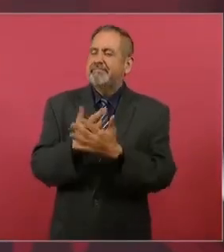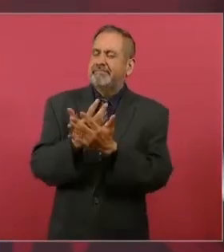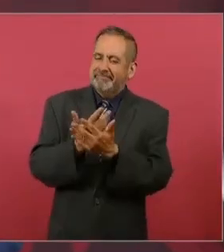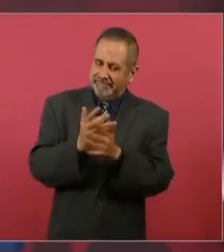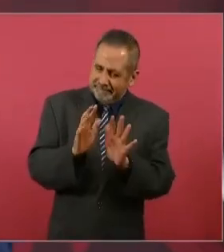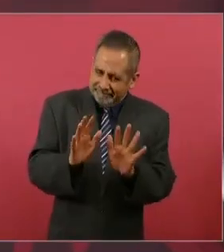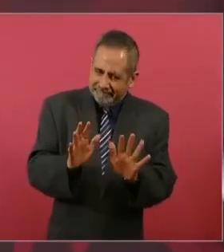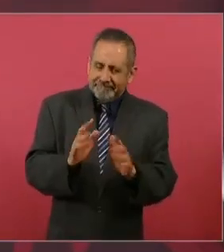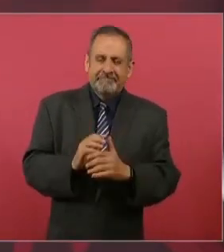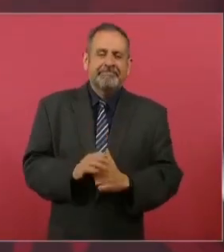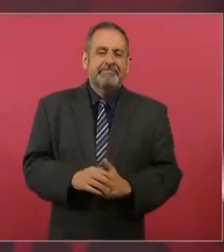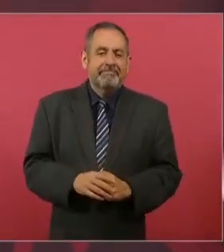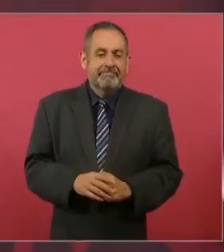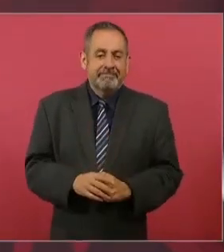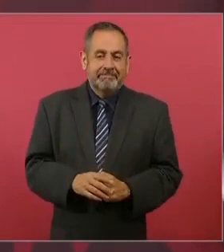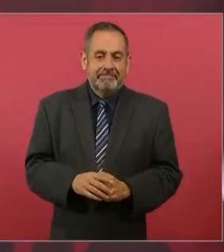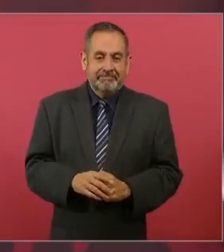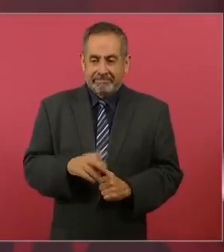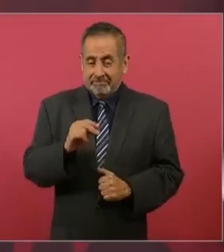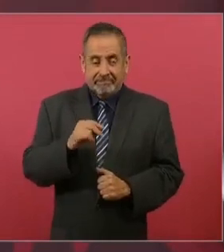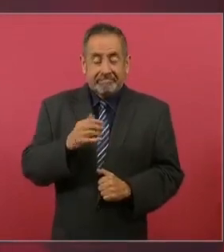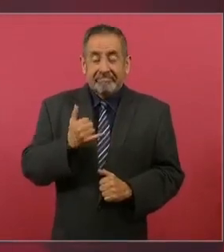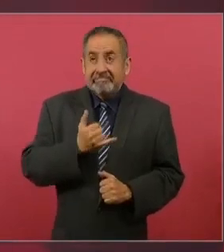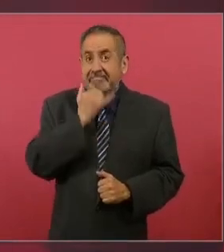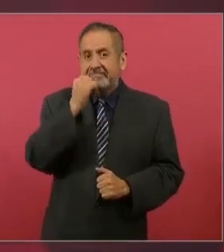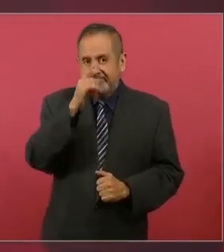déjenme, ¿sí?, porque no me voy a equivocar,